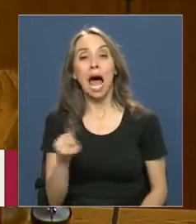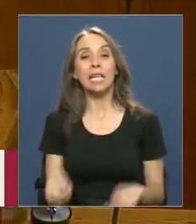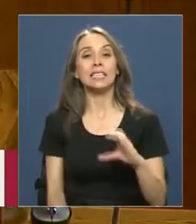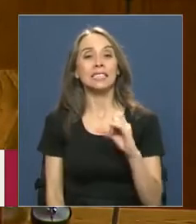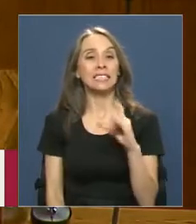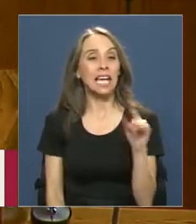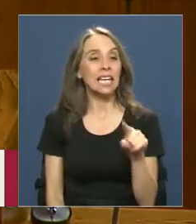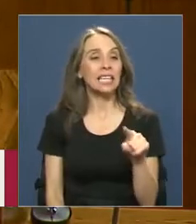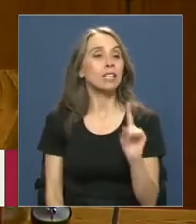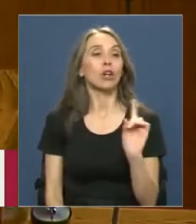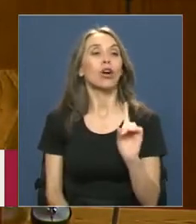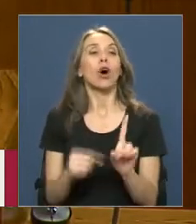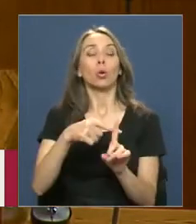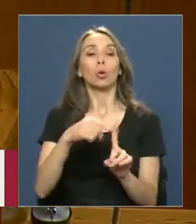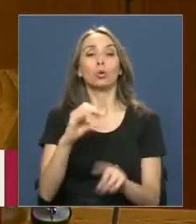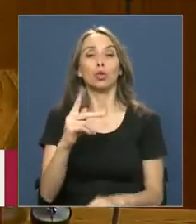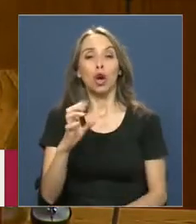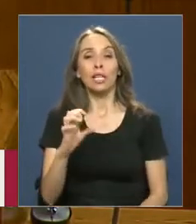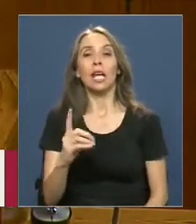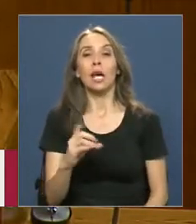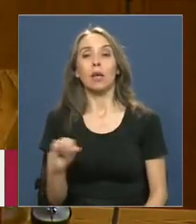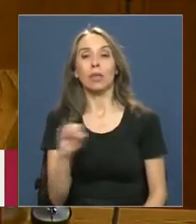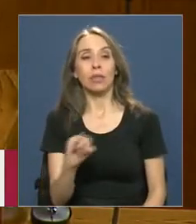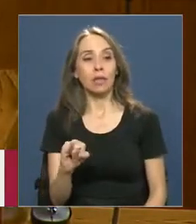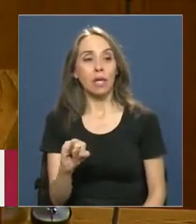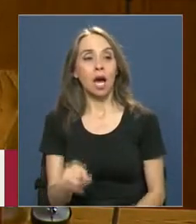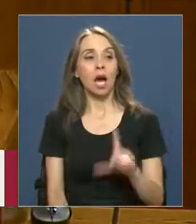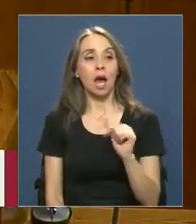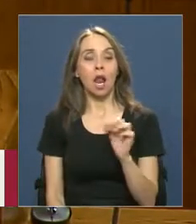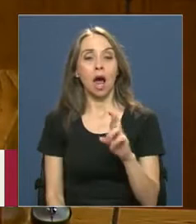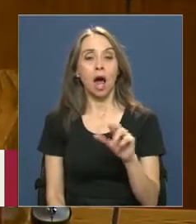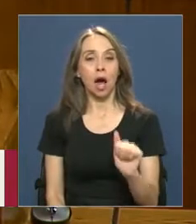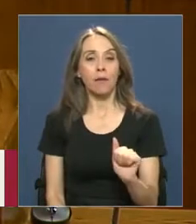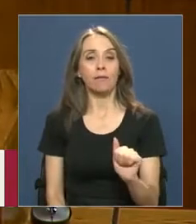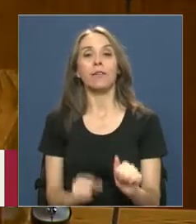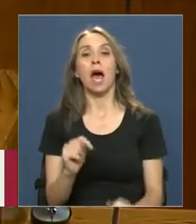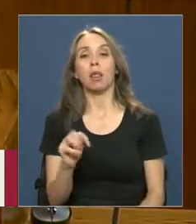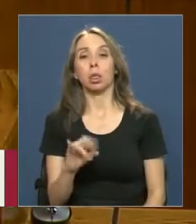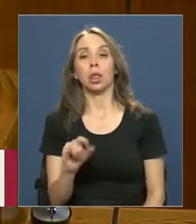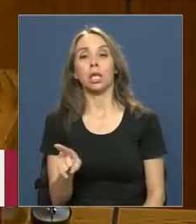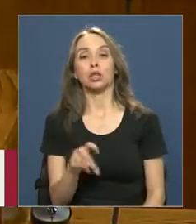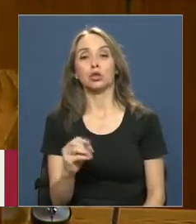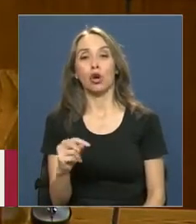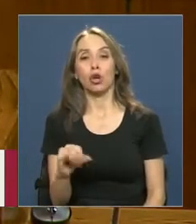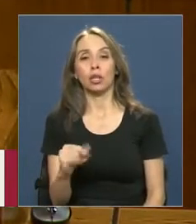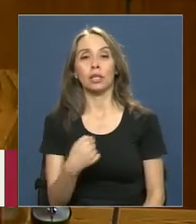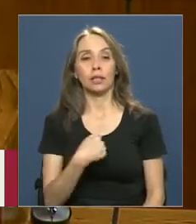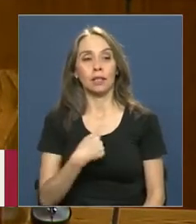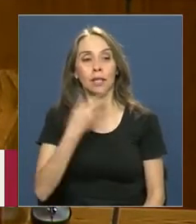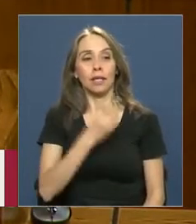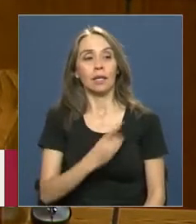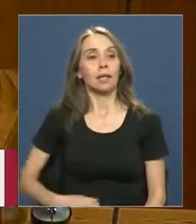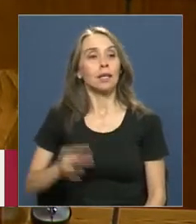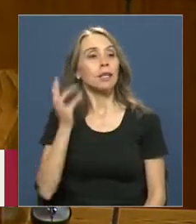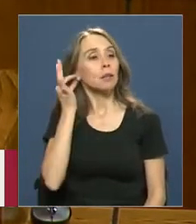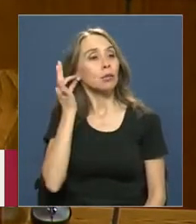perdón, Luciano Cruz Coque, Marcelo Díaz, Amaro Labra, Renzo Trisotti y quien les habla, la diputada